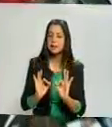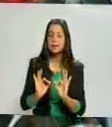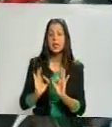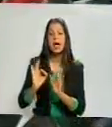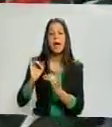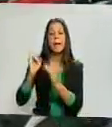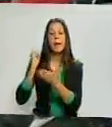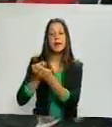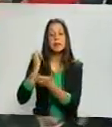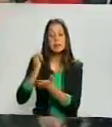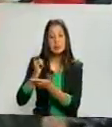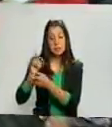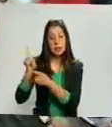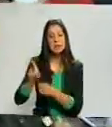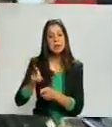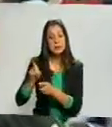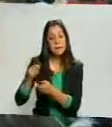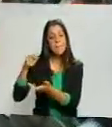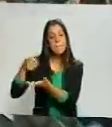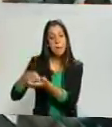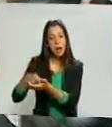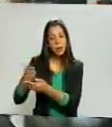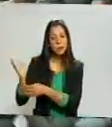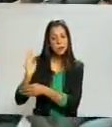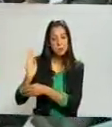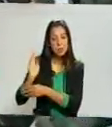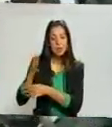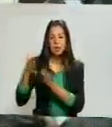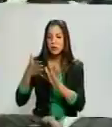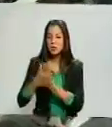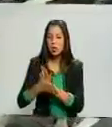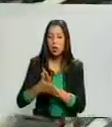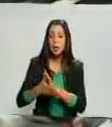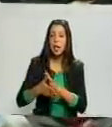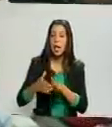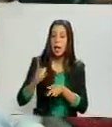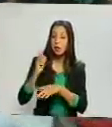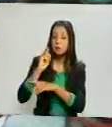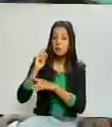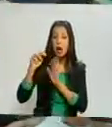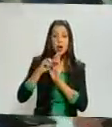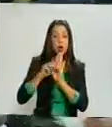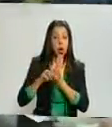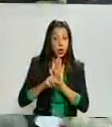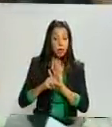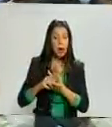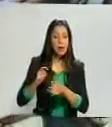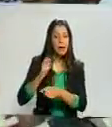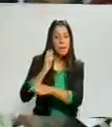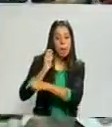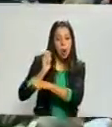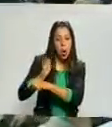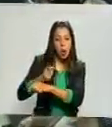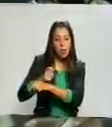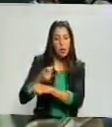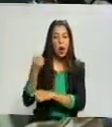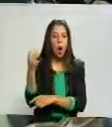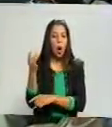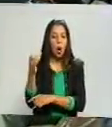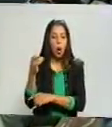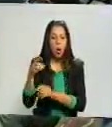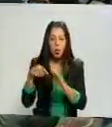en materia de impuestos sobre la renta para la explotación del oro en el marco de una ley